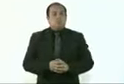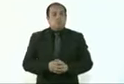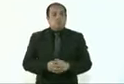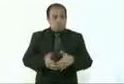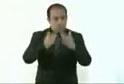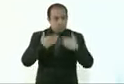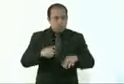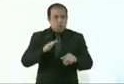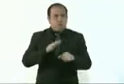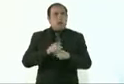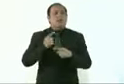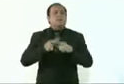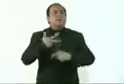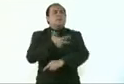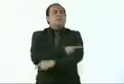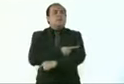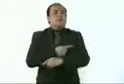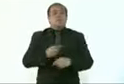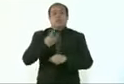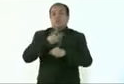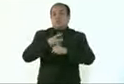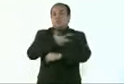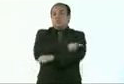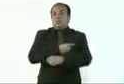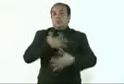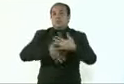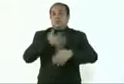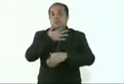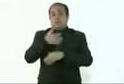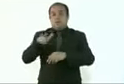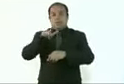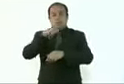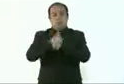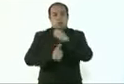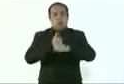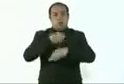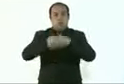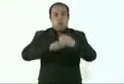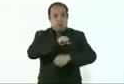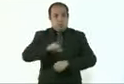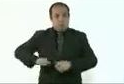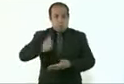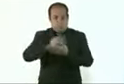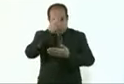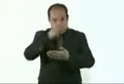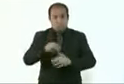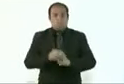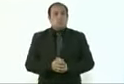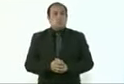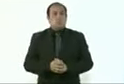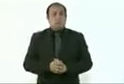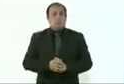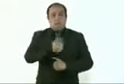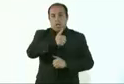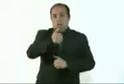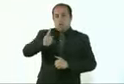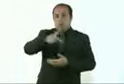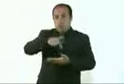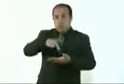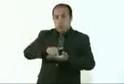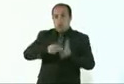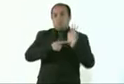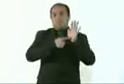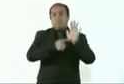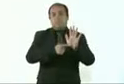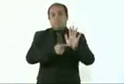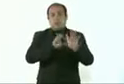¿Qué estamos vacunando esta semana? Segundas dosis de 15 a 17 años para todas las alcaldías de la Ciudad de México. Aquí están cada una de las sedes a las